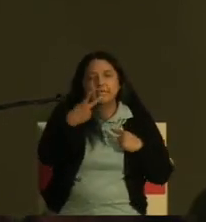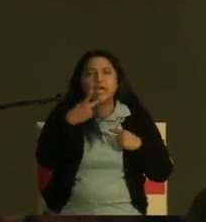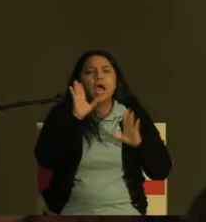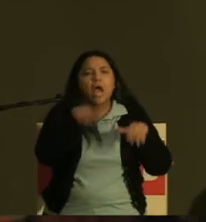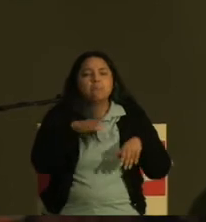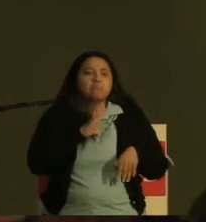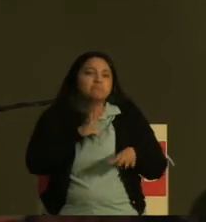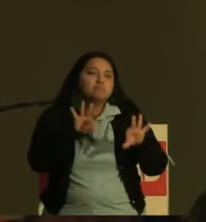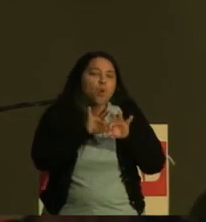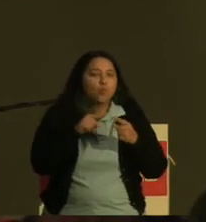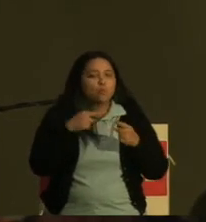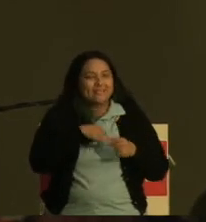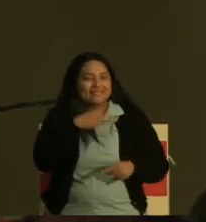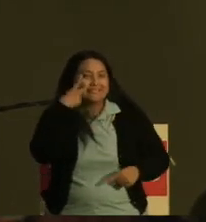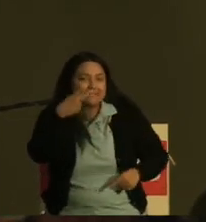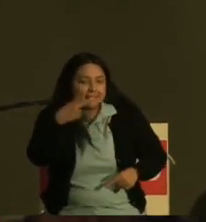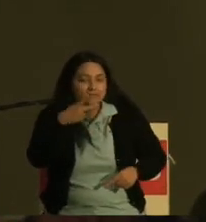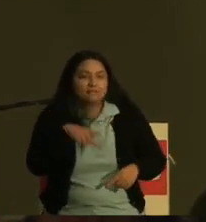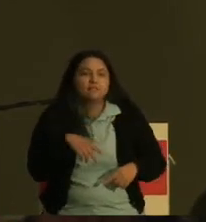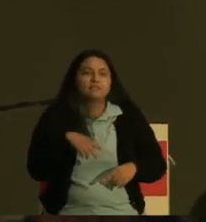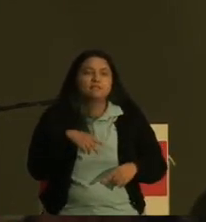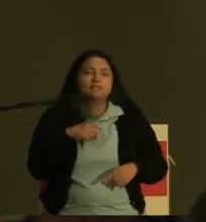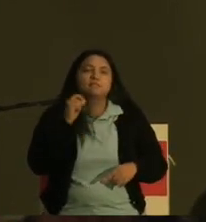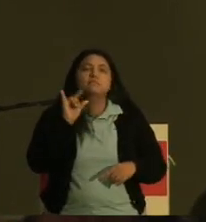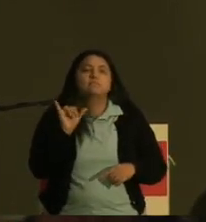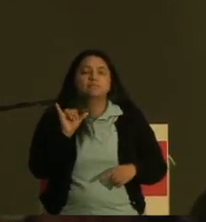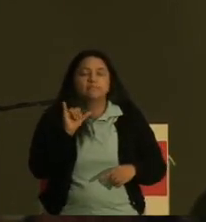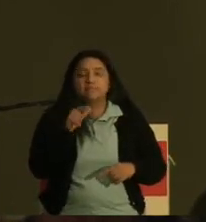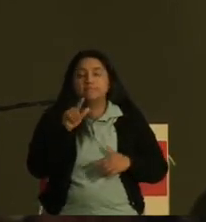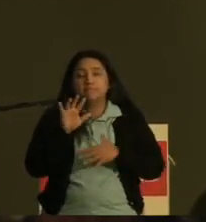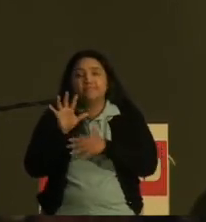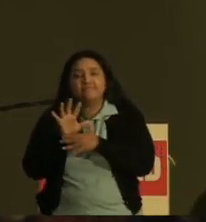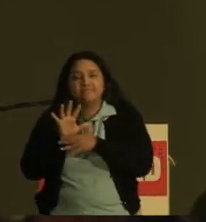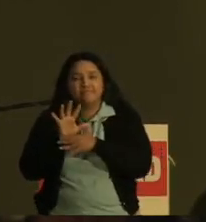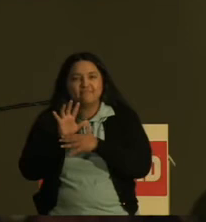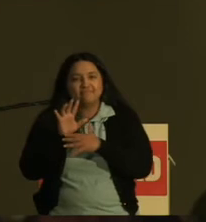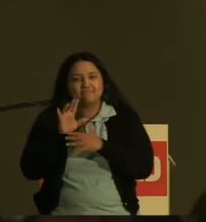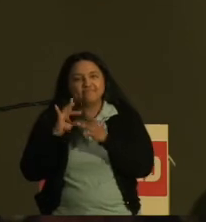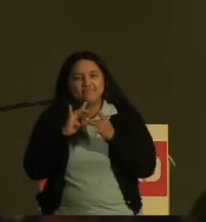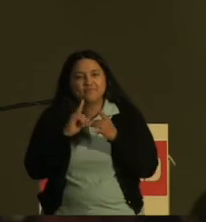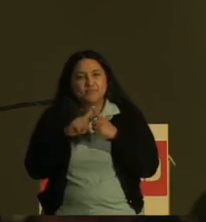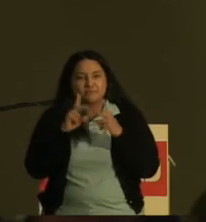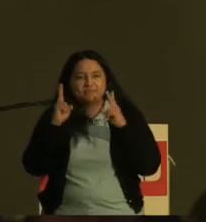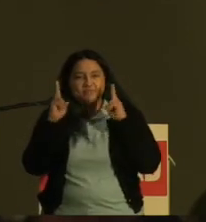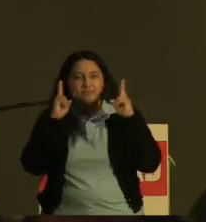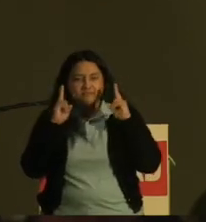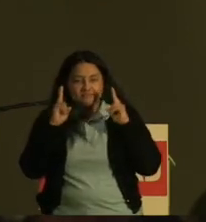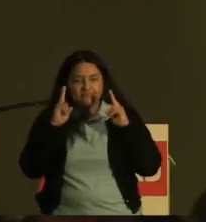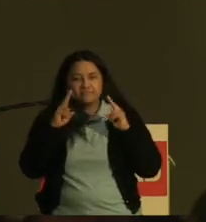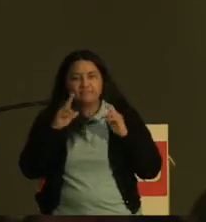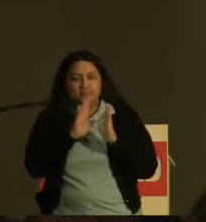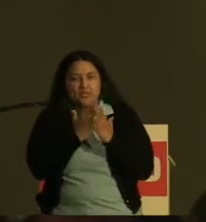¿no? Y eso me lo hizo ver, porque hice una película de salón de belleza, sobre salón de belleza con un grupo de niños, y